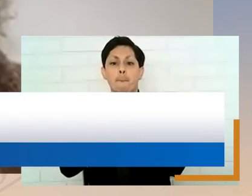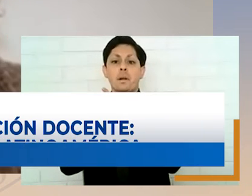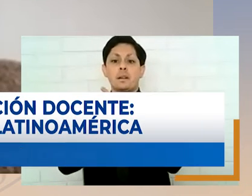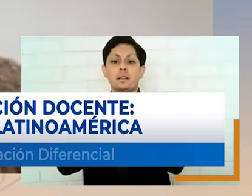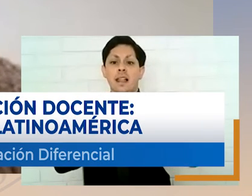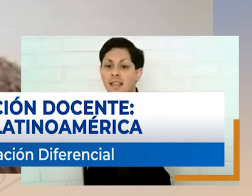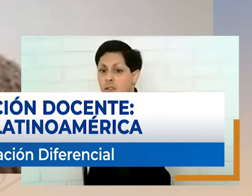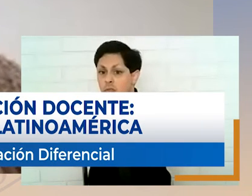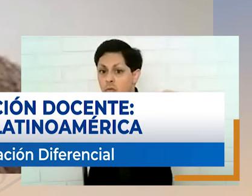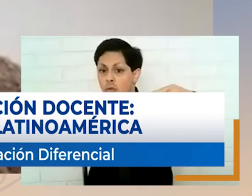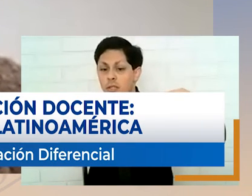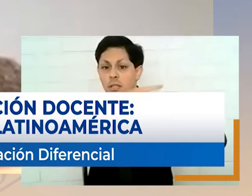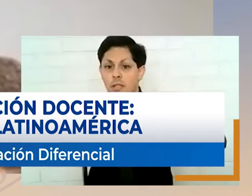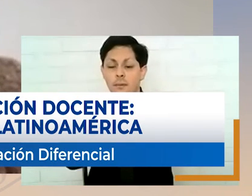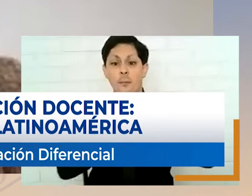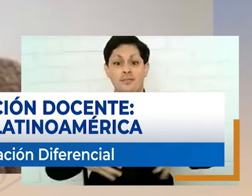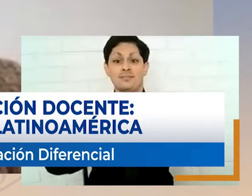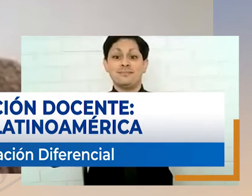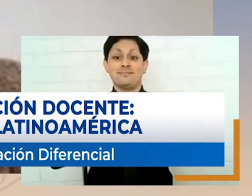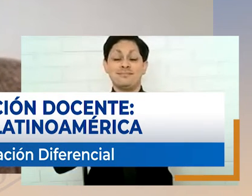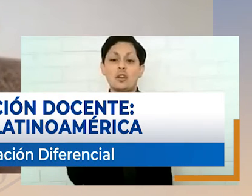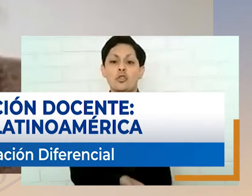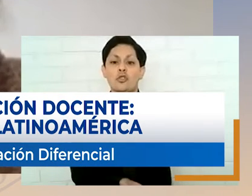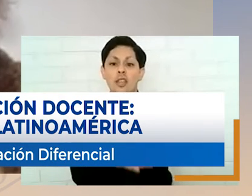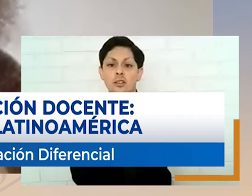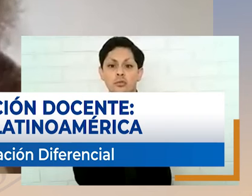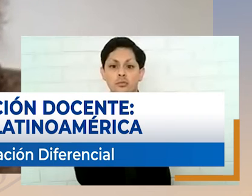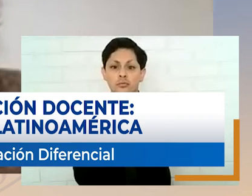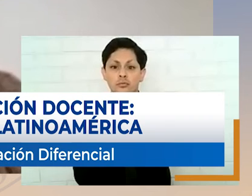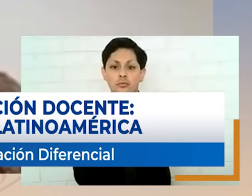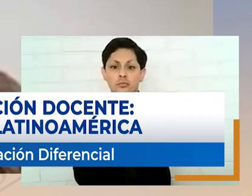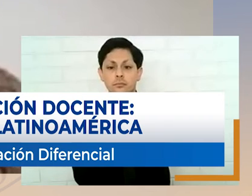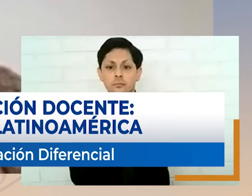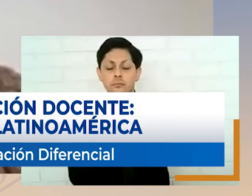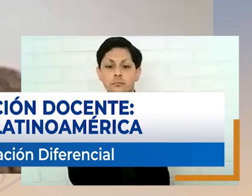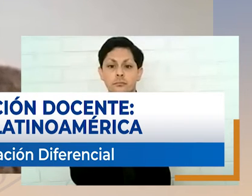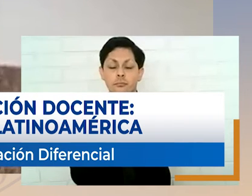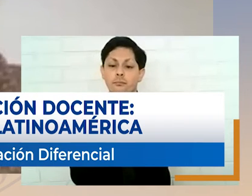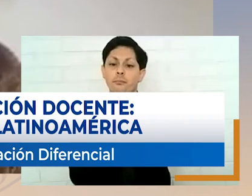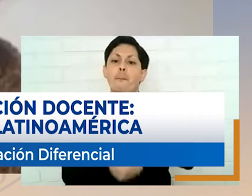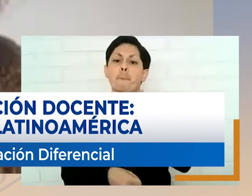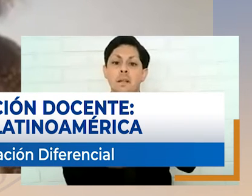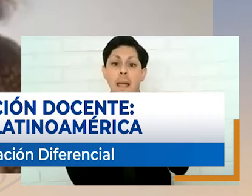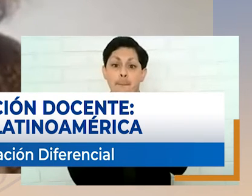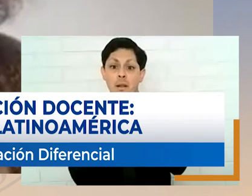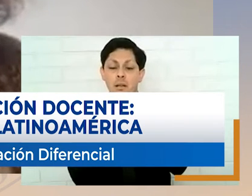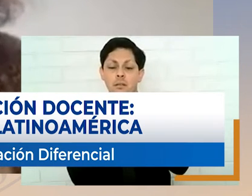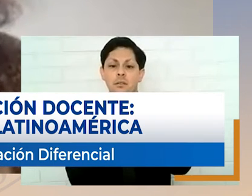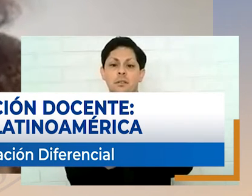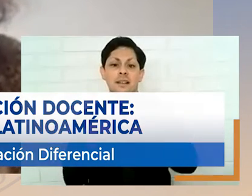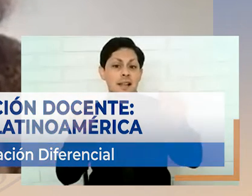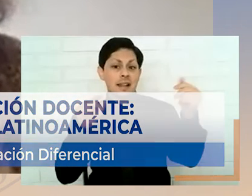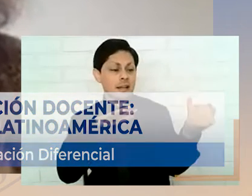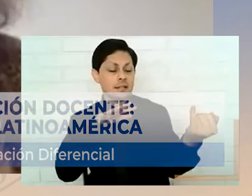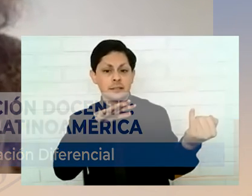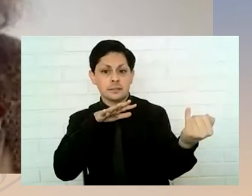y contextos. Y como por decir cosas esperadas y de pronto no tan esperadas, porque finalmente la